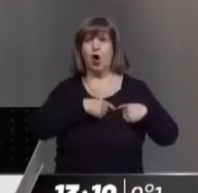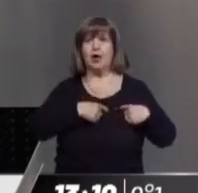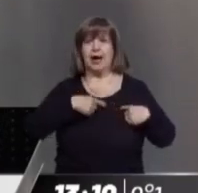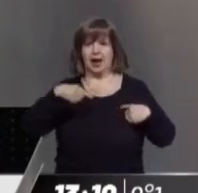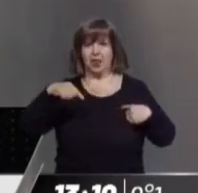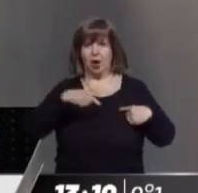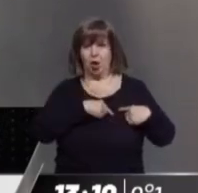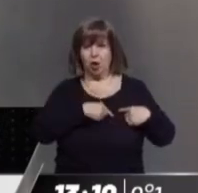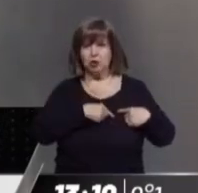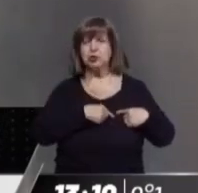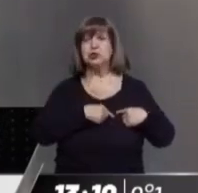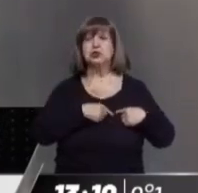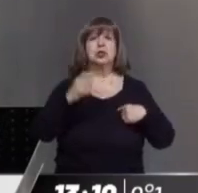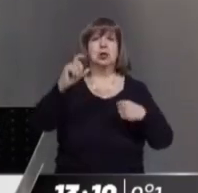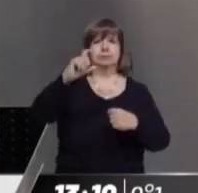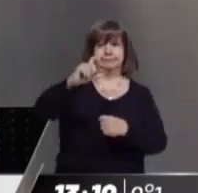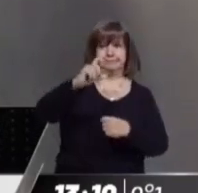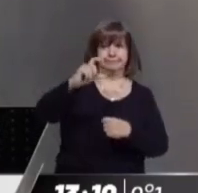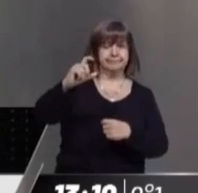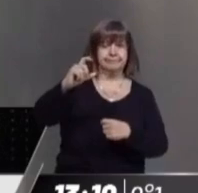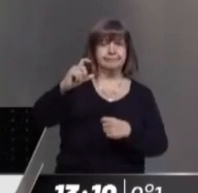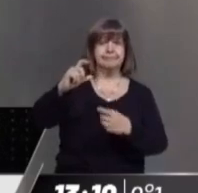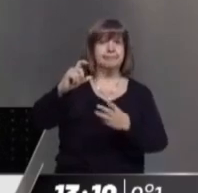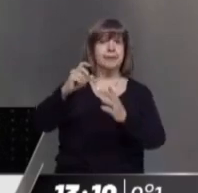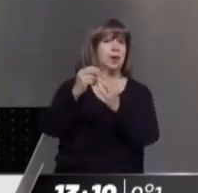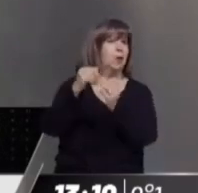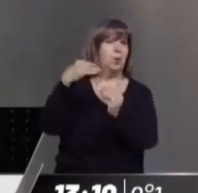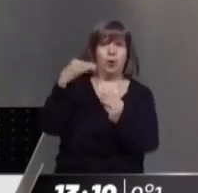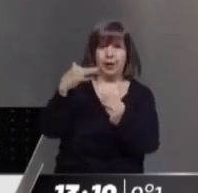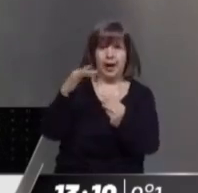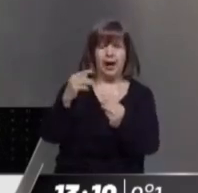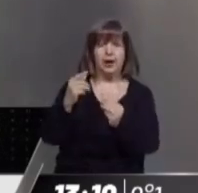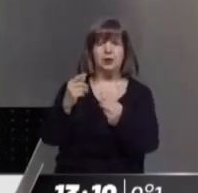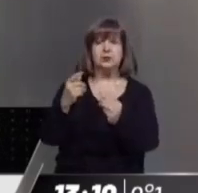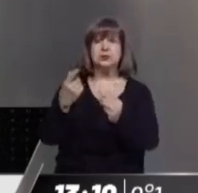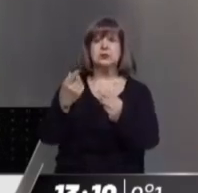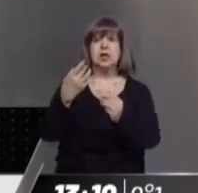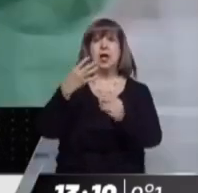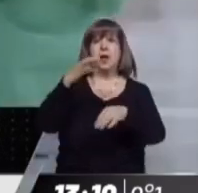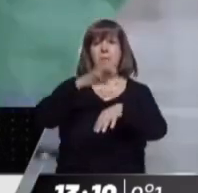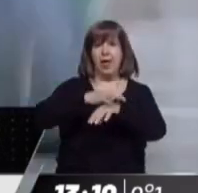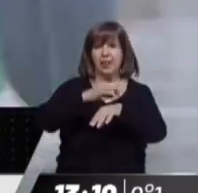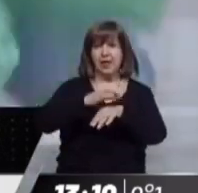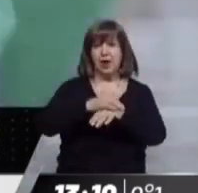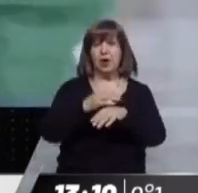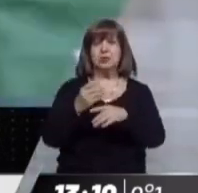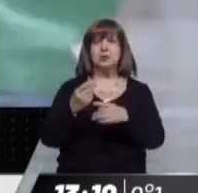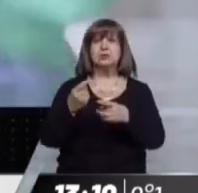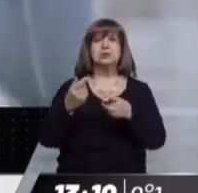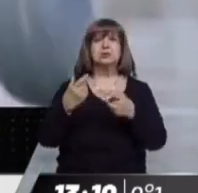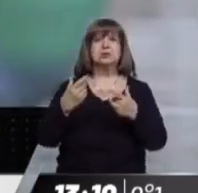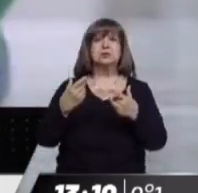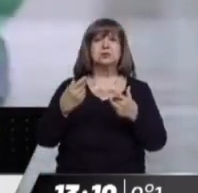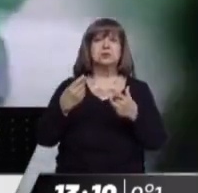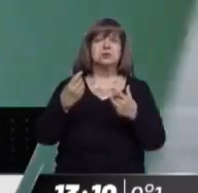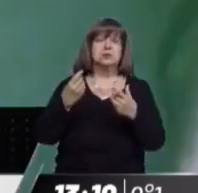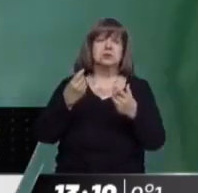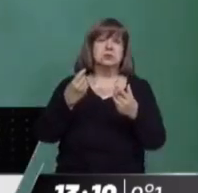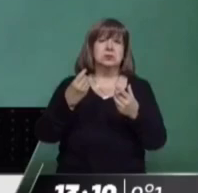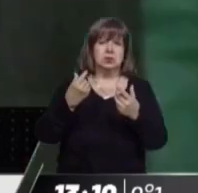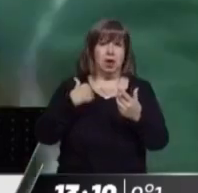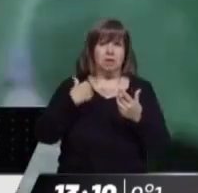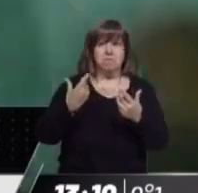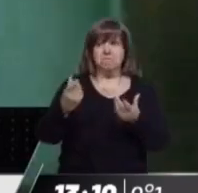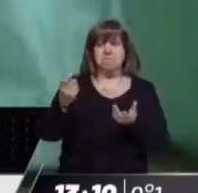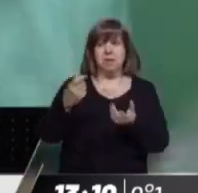que los insumos están siendo de muy alto costo y los honorarios médicos y del personal de salud han bajado bastante y no